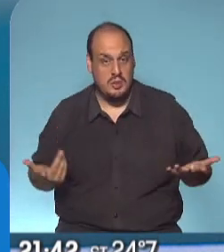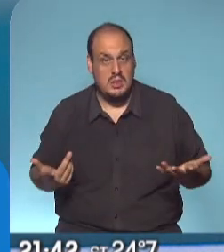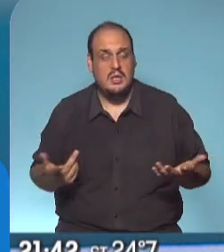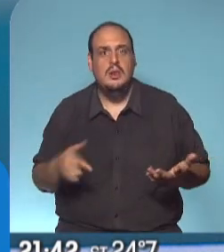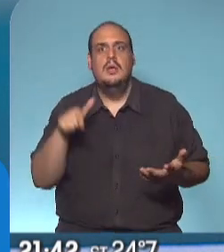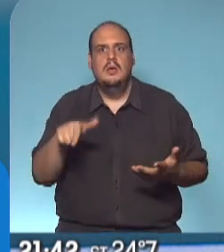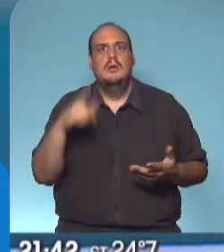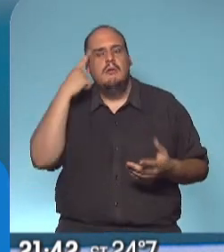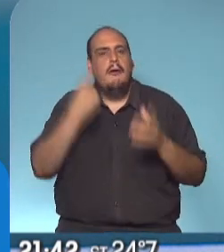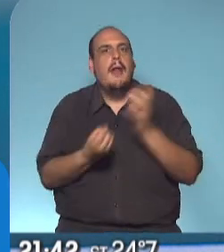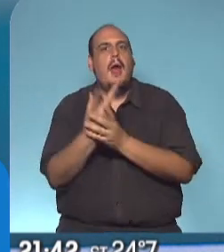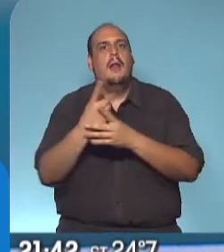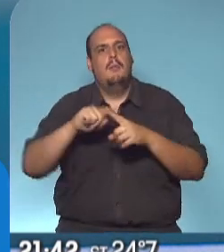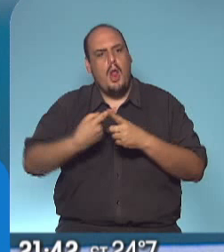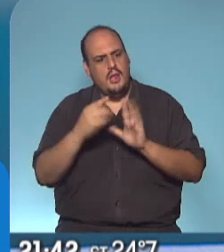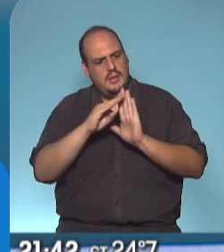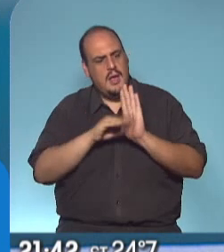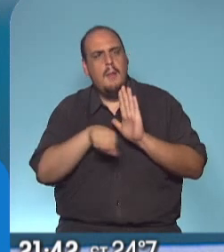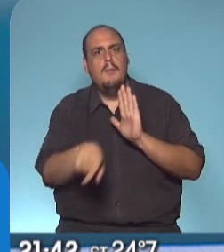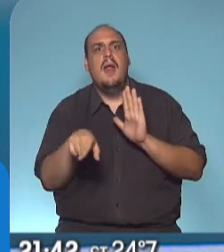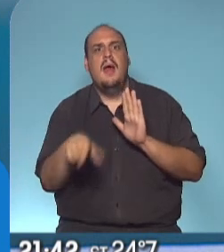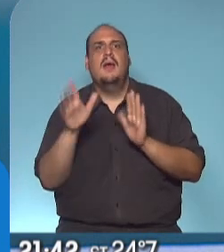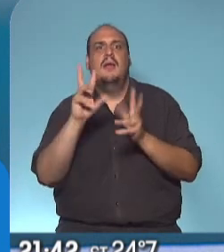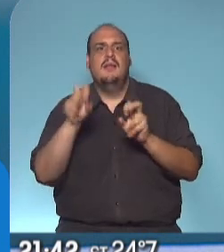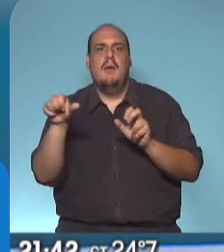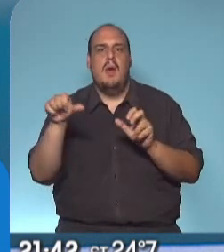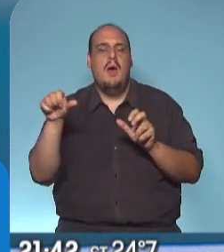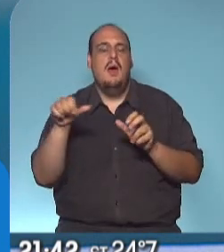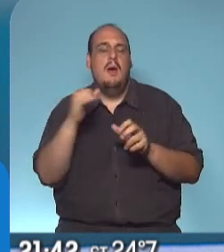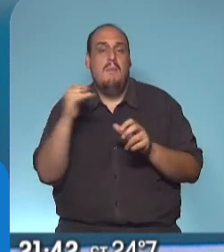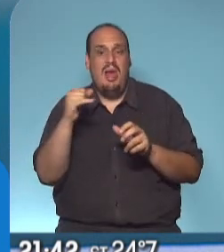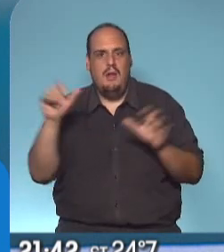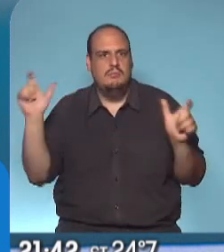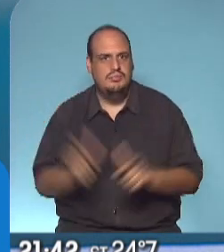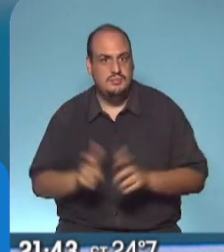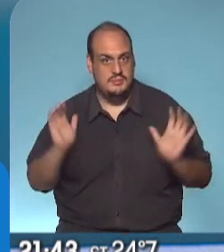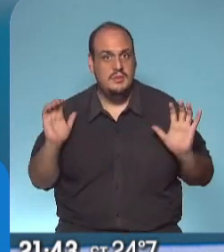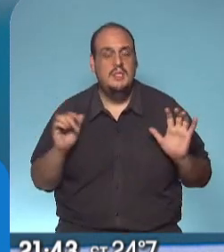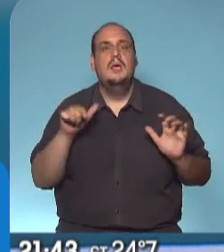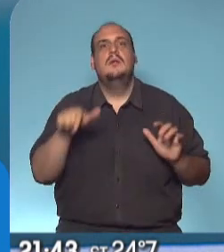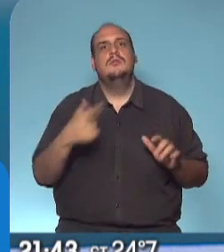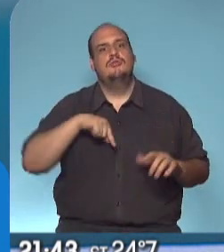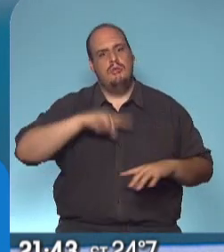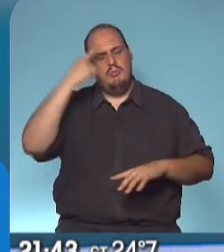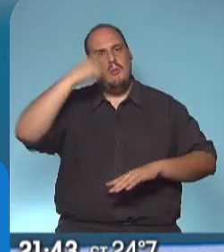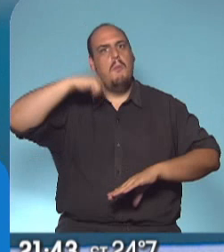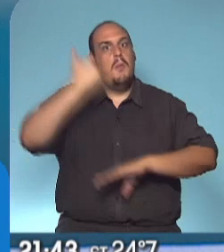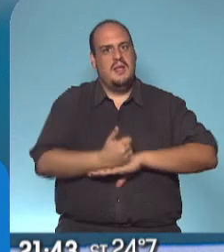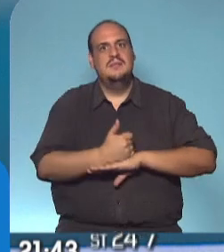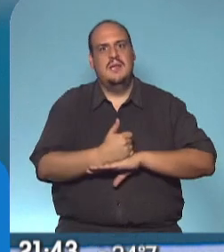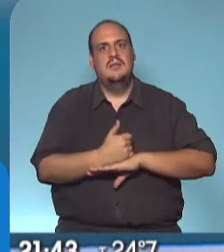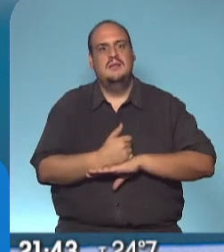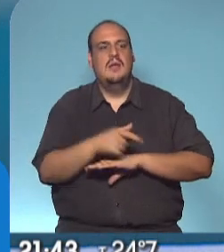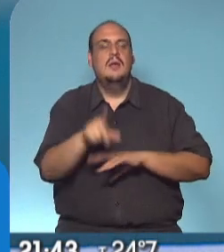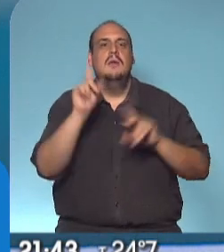generando políticas para que el saldo negativo sea mayor. Bueno, me parece que hay que estar muy presentes y que hay que articular con todos